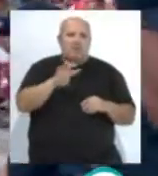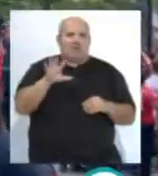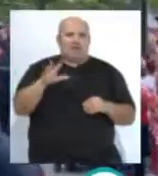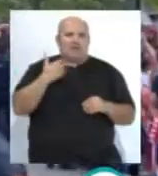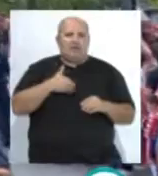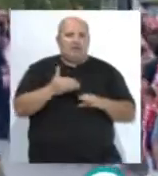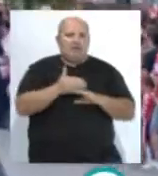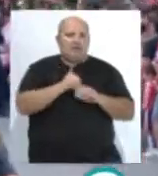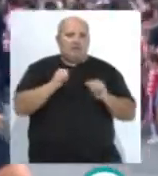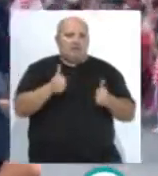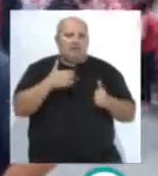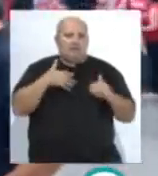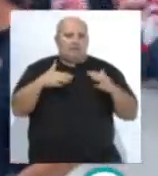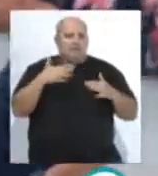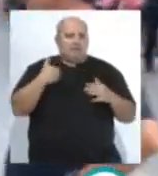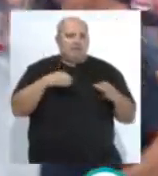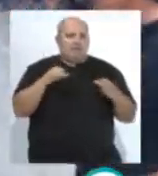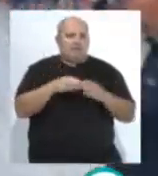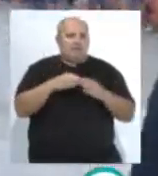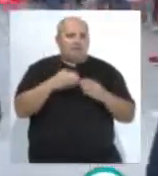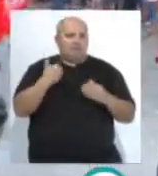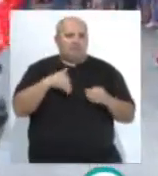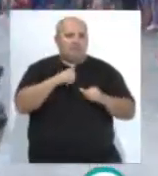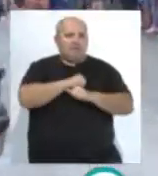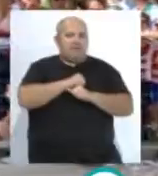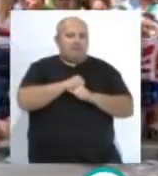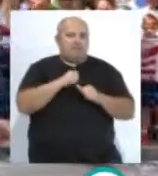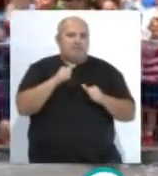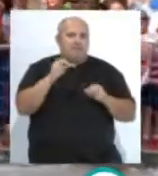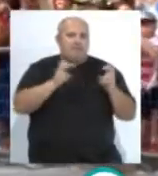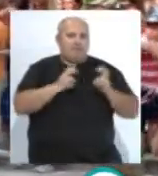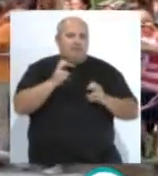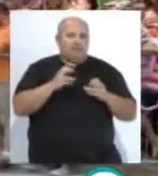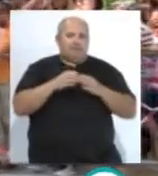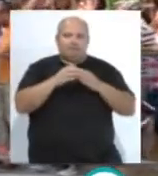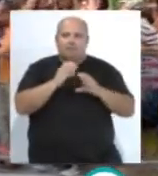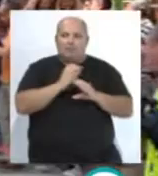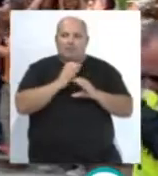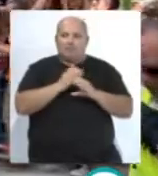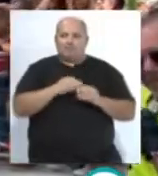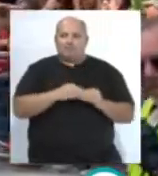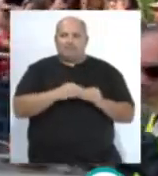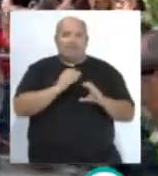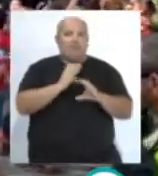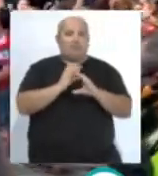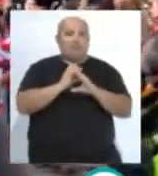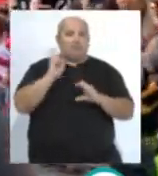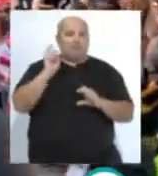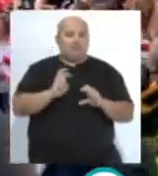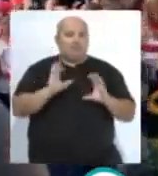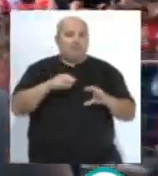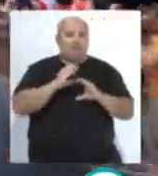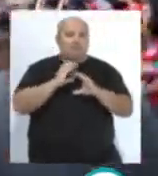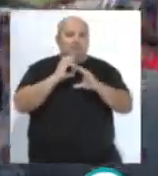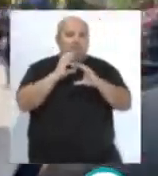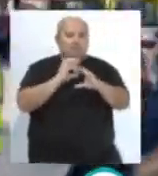45, antes de comenzar el partido, los equipos esperando la afición del Granada, la llegada del autobús. La del Cádiz se esperaba que entrara por ese